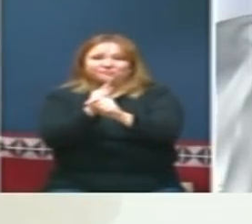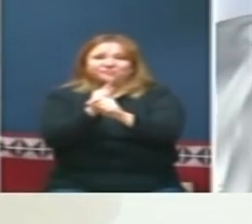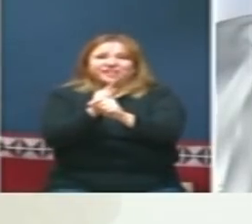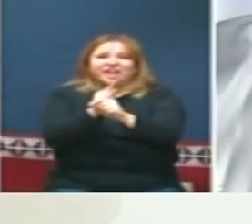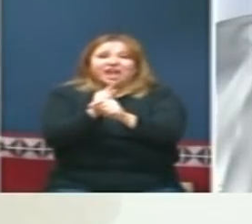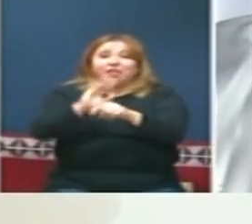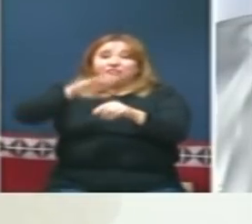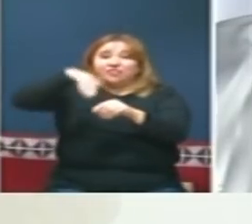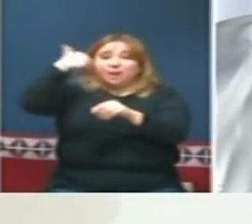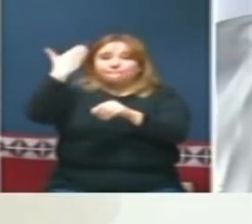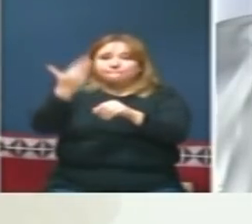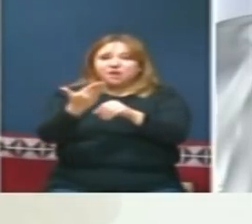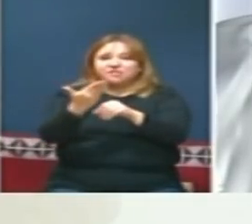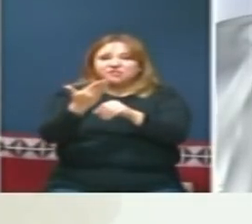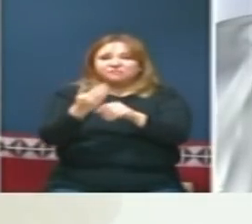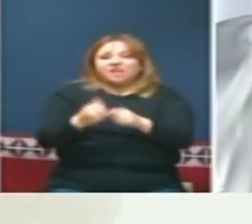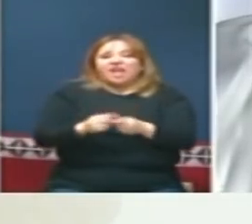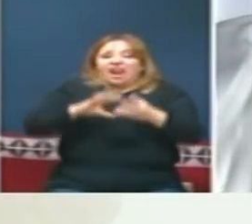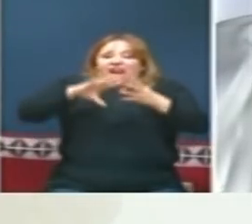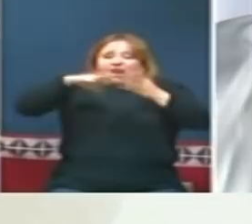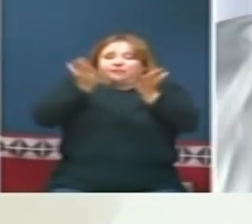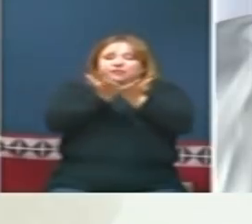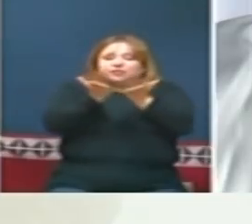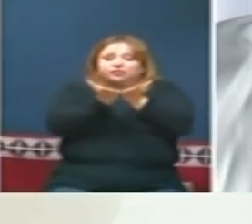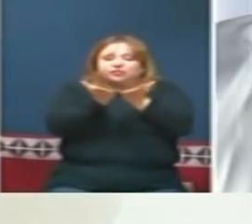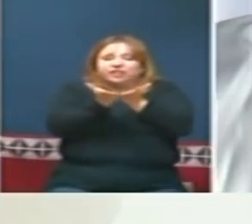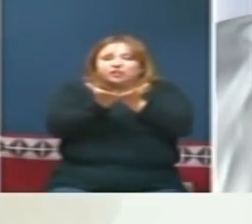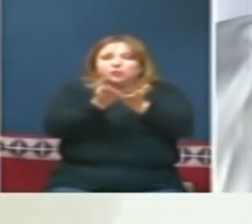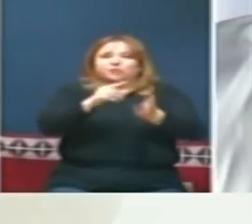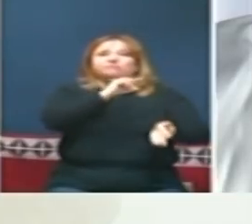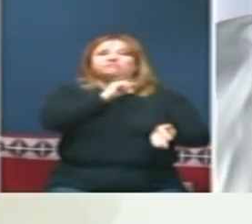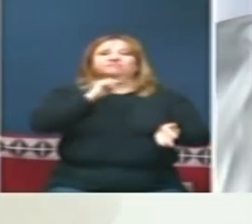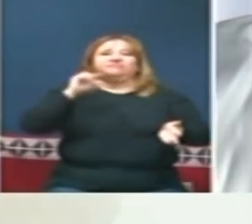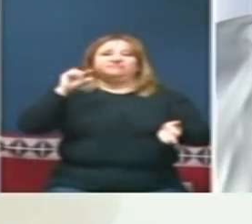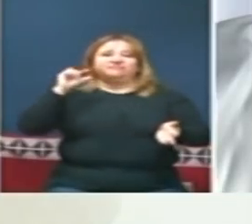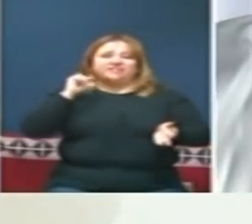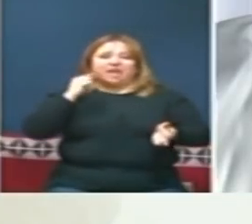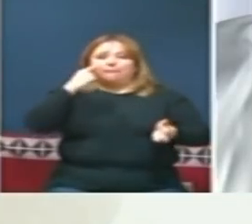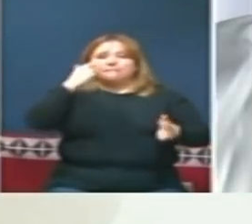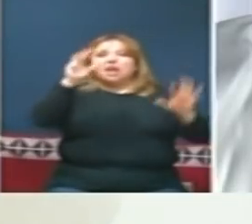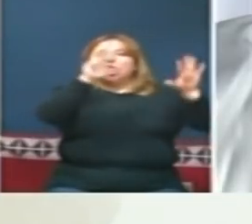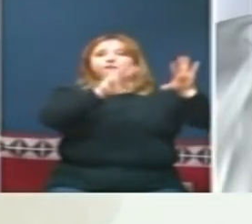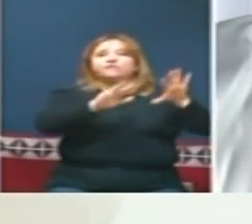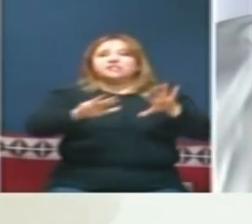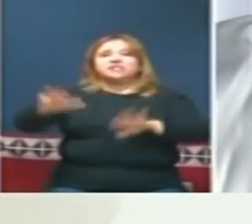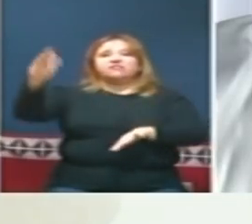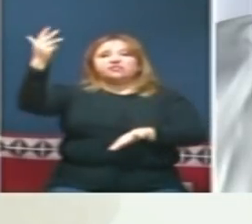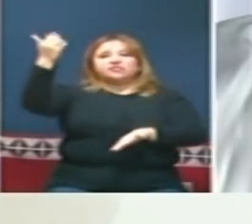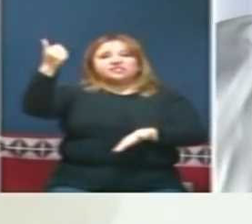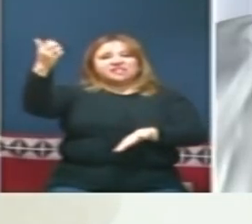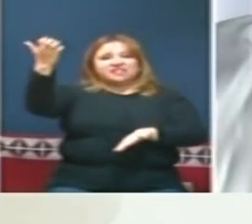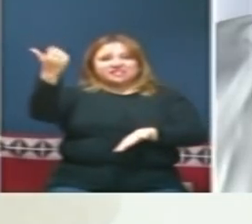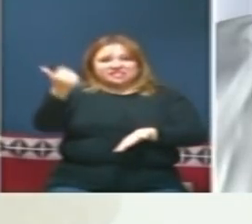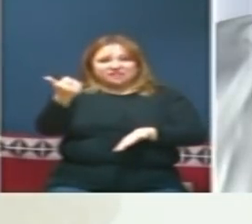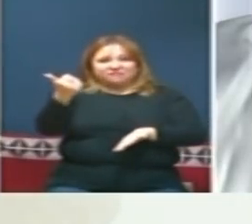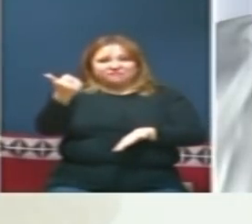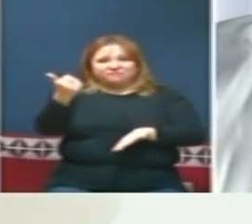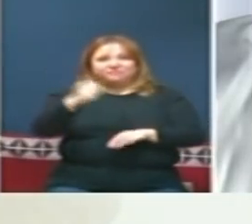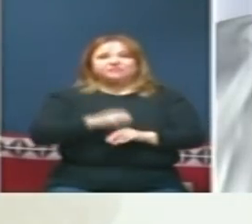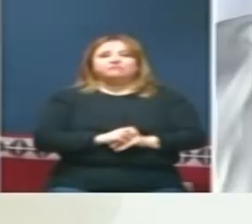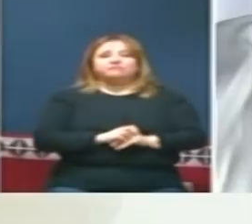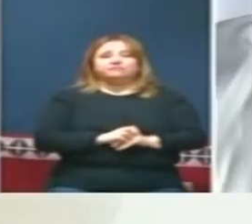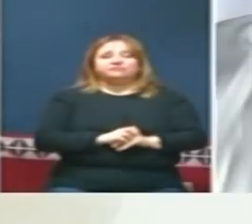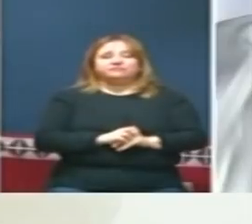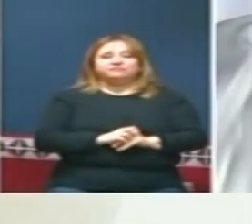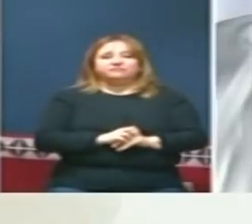Efectivamente, una vez madurada su vocación a la vida consagrada, en 1966 se inició el